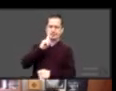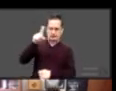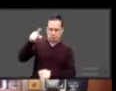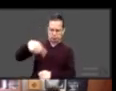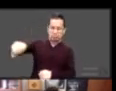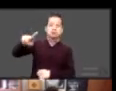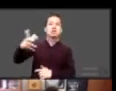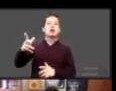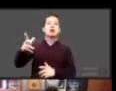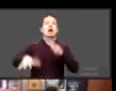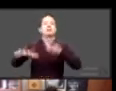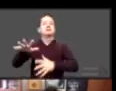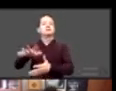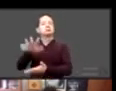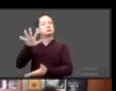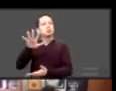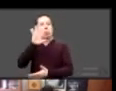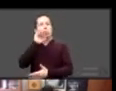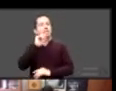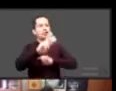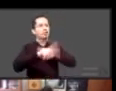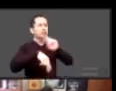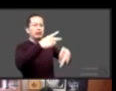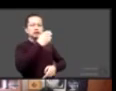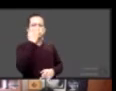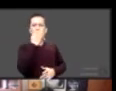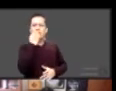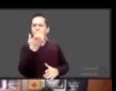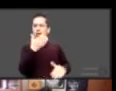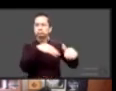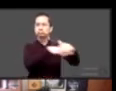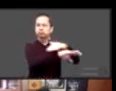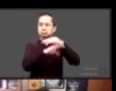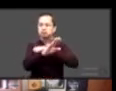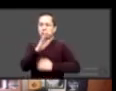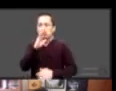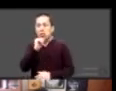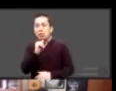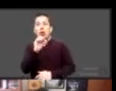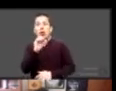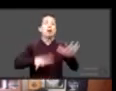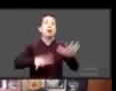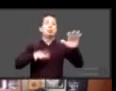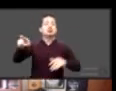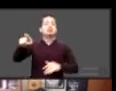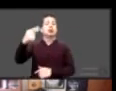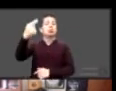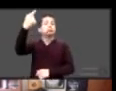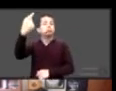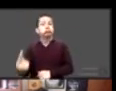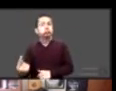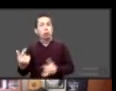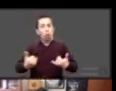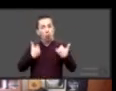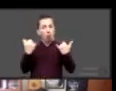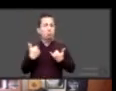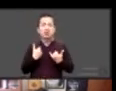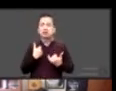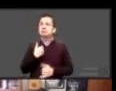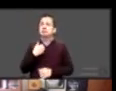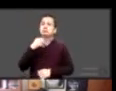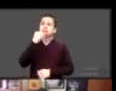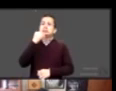lado, el tema de uniones o matrimonios a temprana edad y forzados, que por supuesto alteran el proyecto de vida de estas niñas y estas